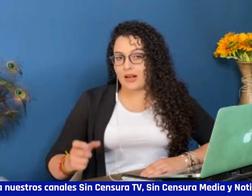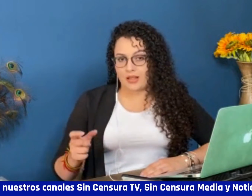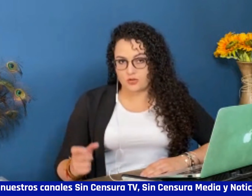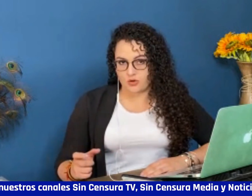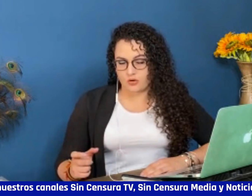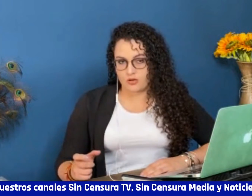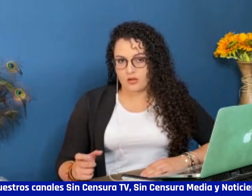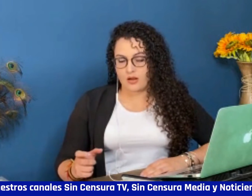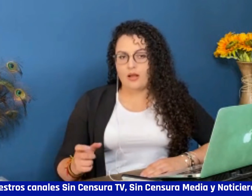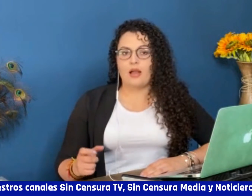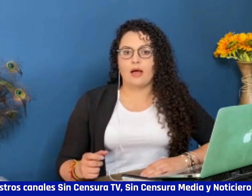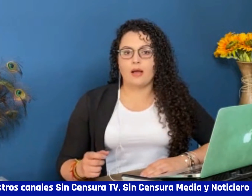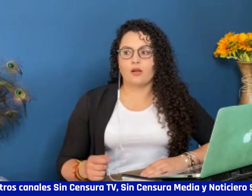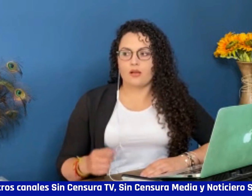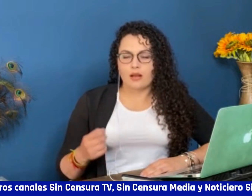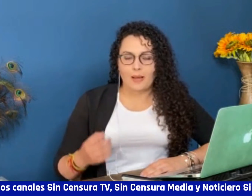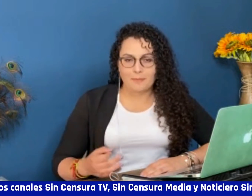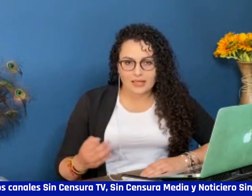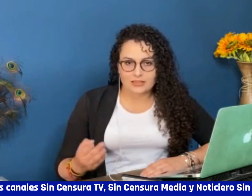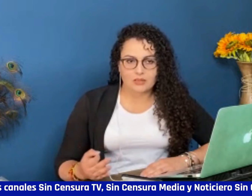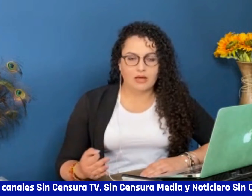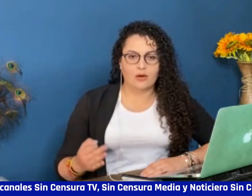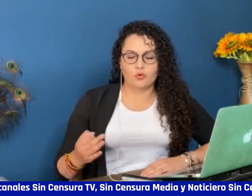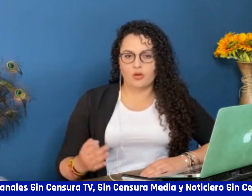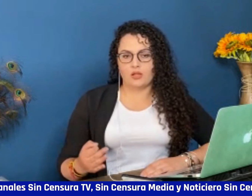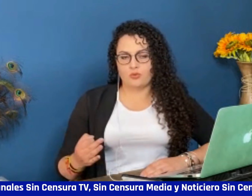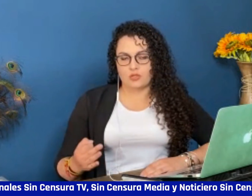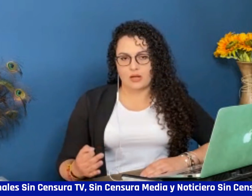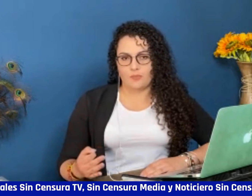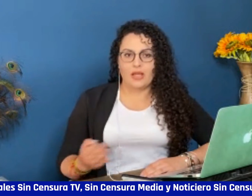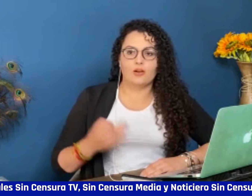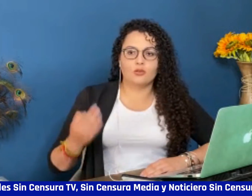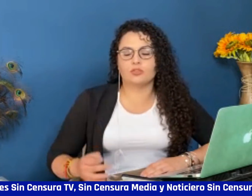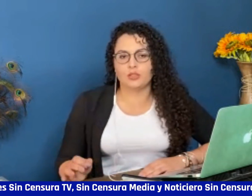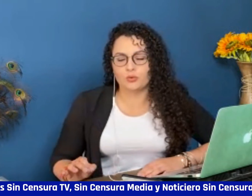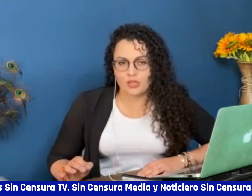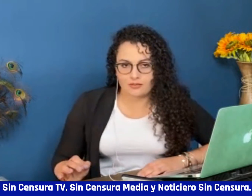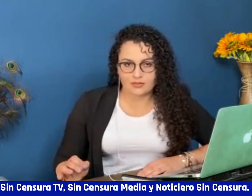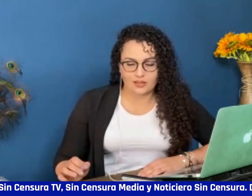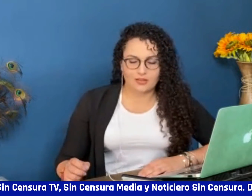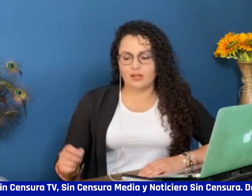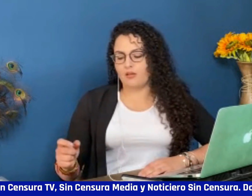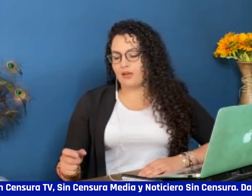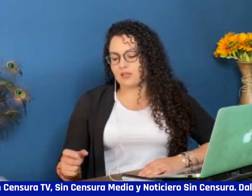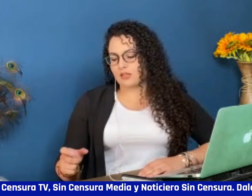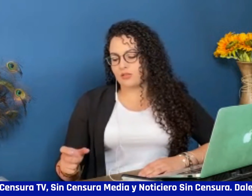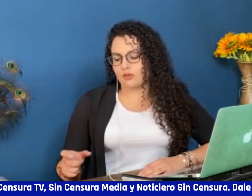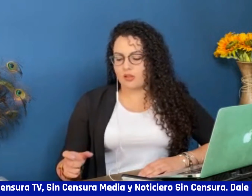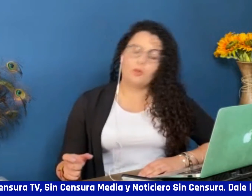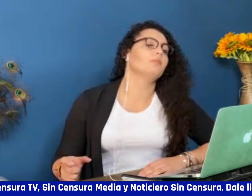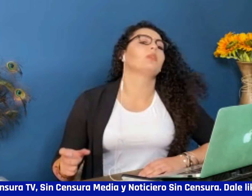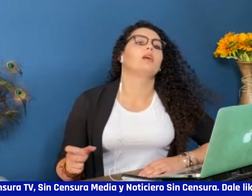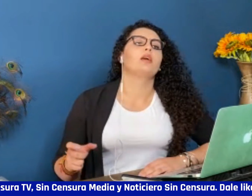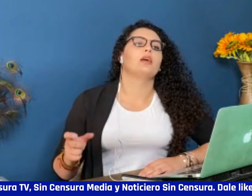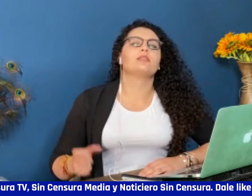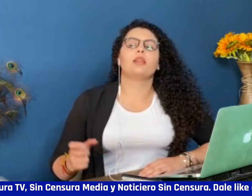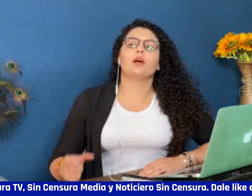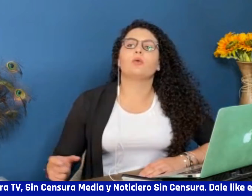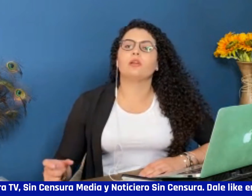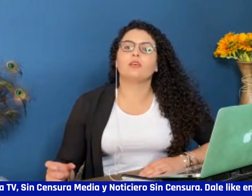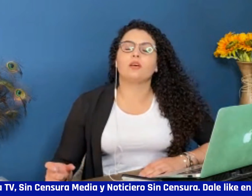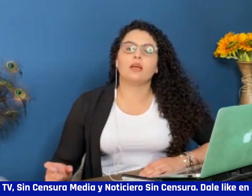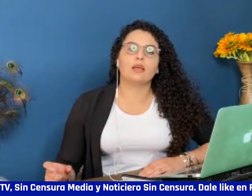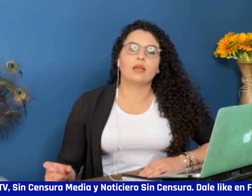de Justicia de la Nación, la máxima autoridad judicial, el constituyente, diría Olga Sánchez Cordero,